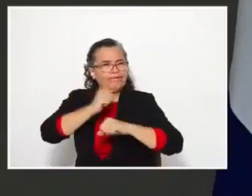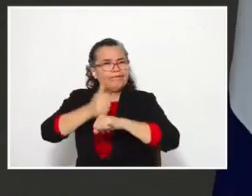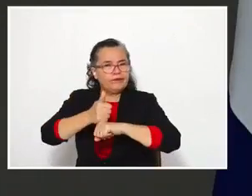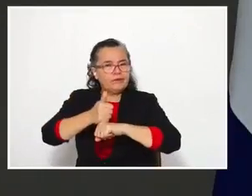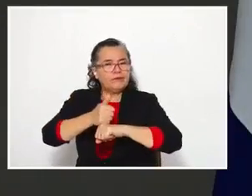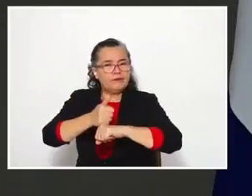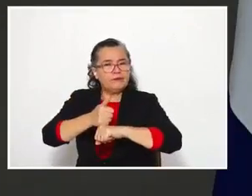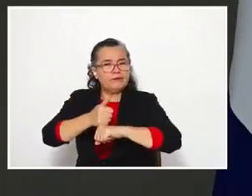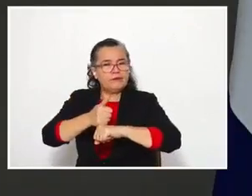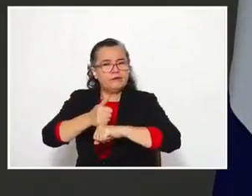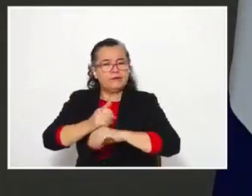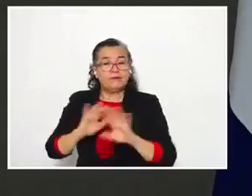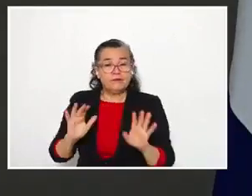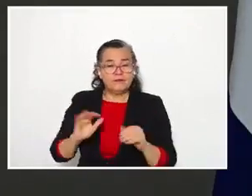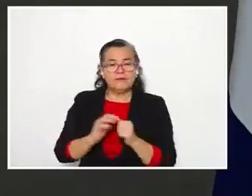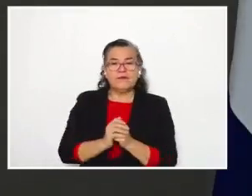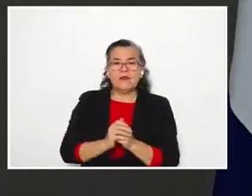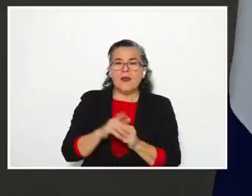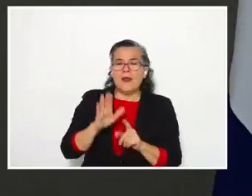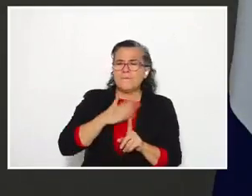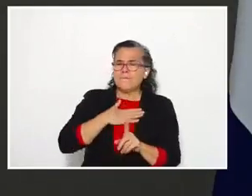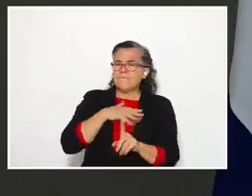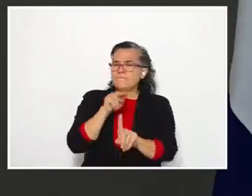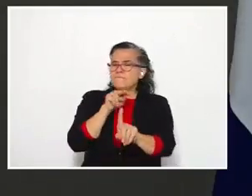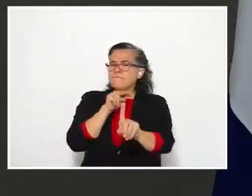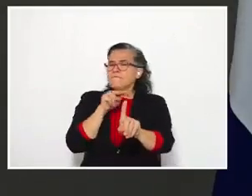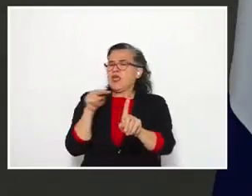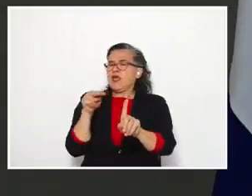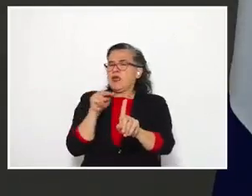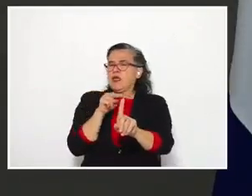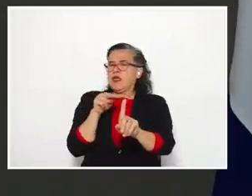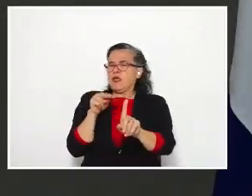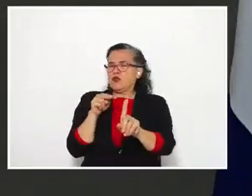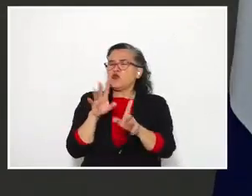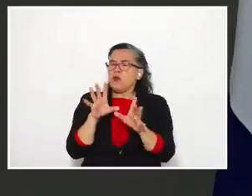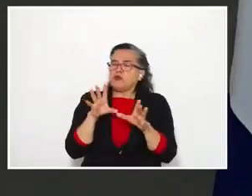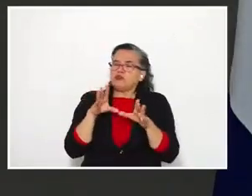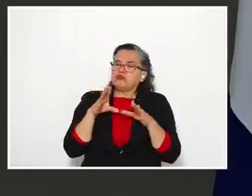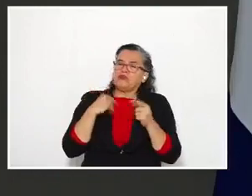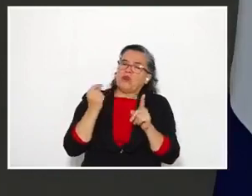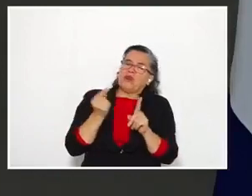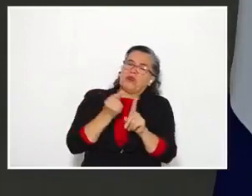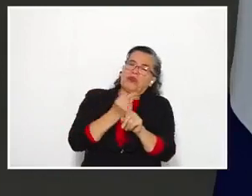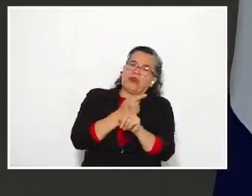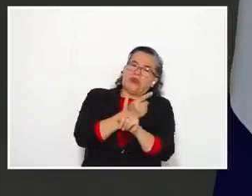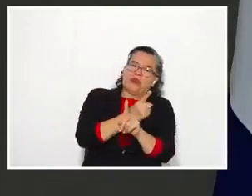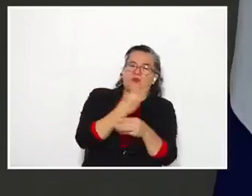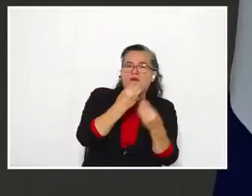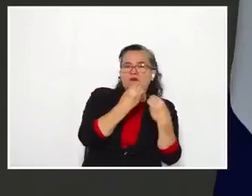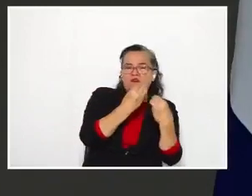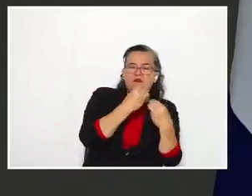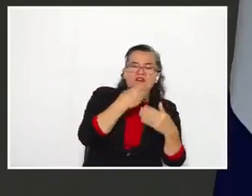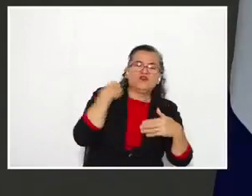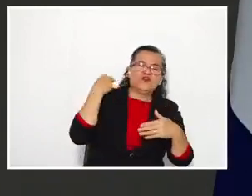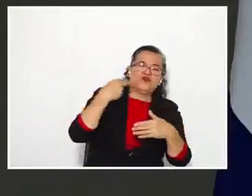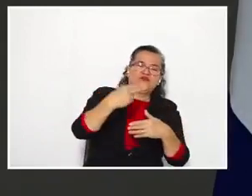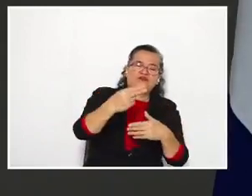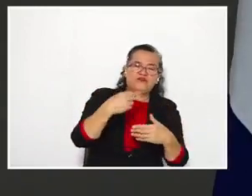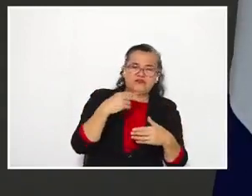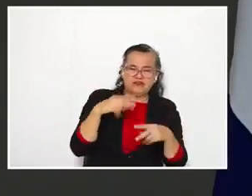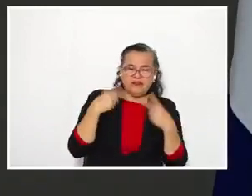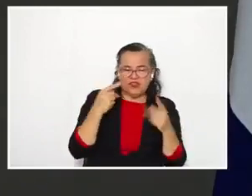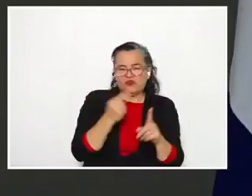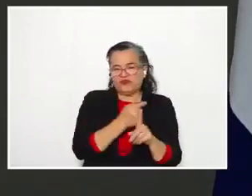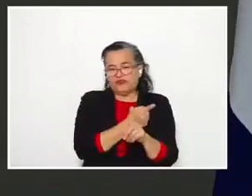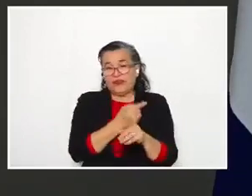establecidos. Desde mi perspectiva, que admito sesgada por mi formación y por mi historia de vida,